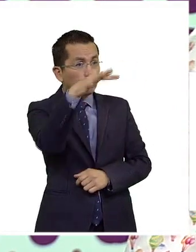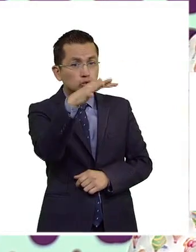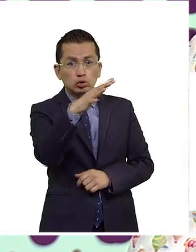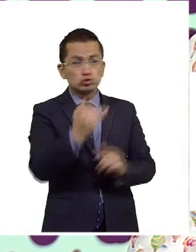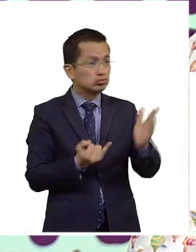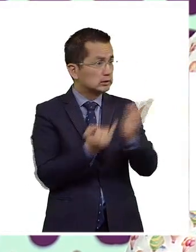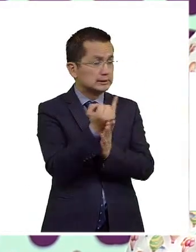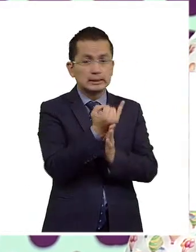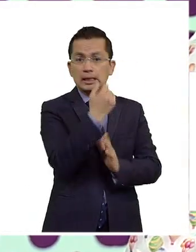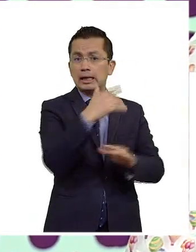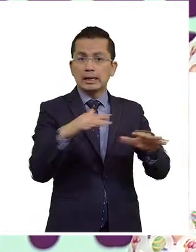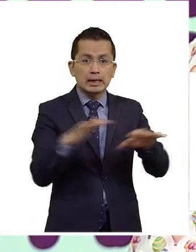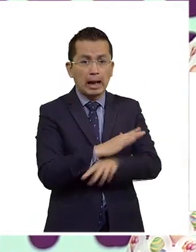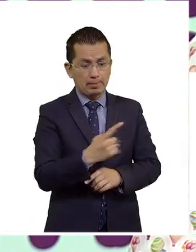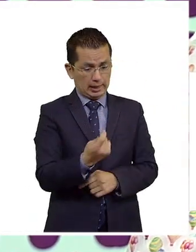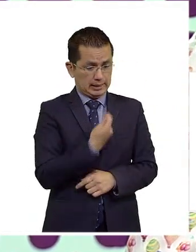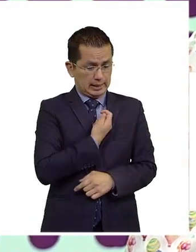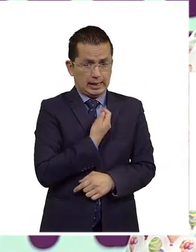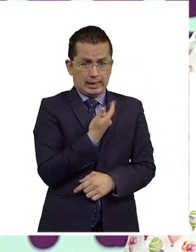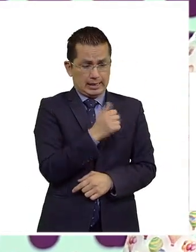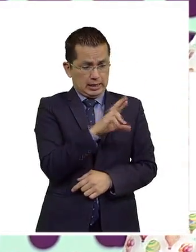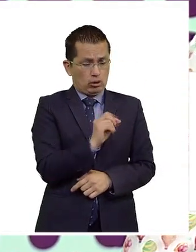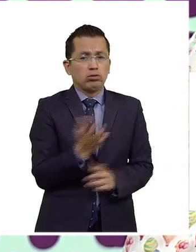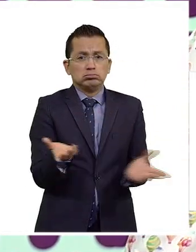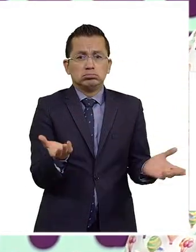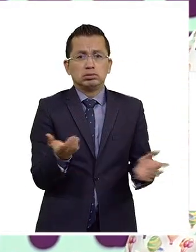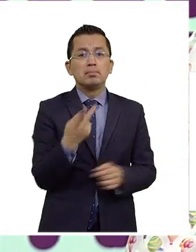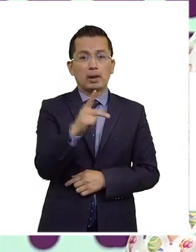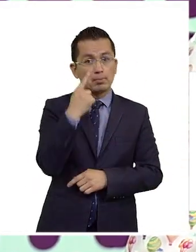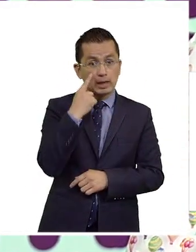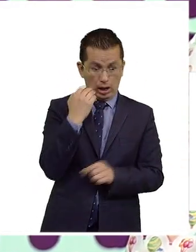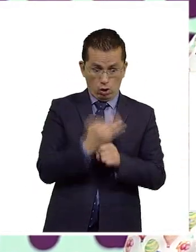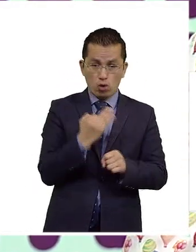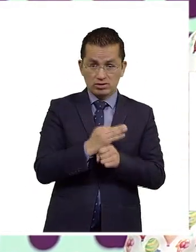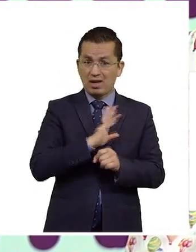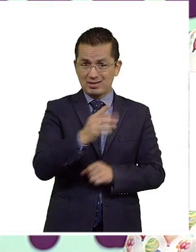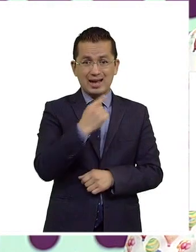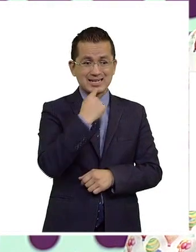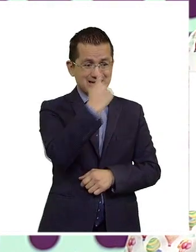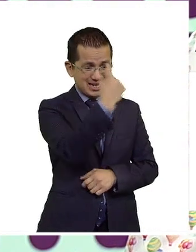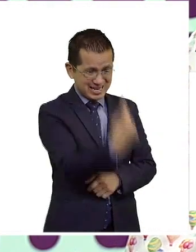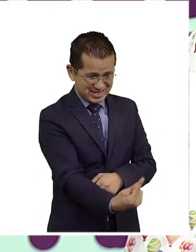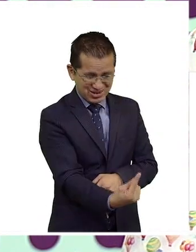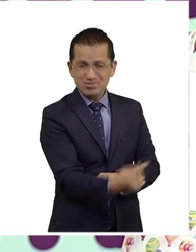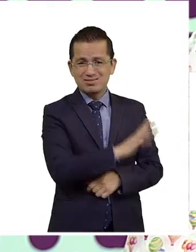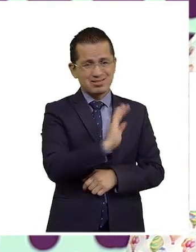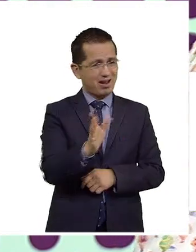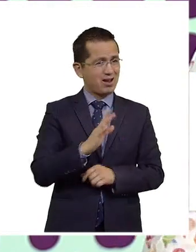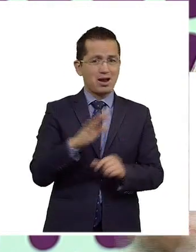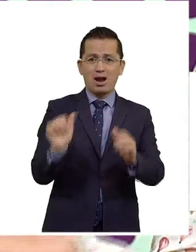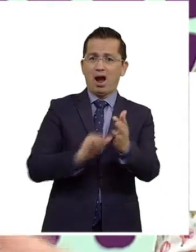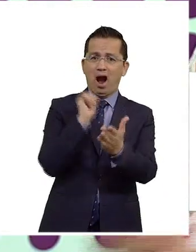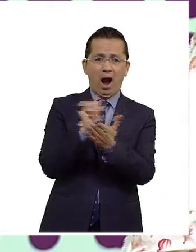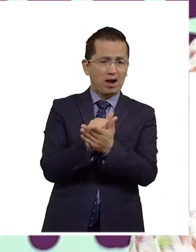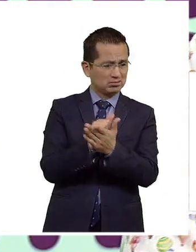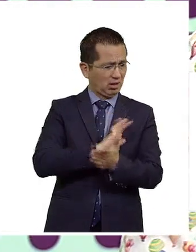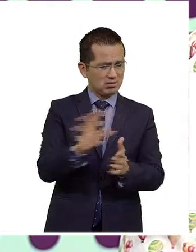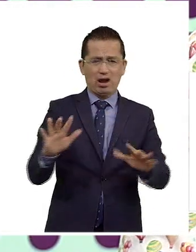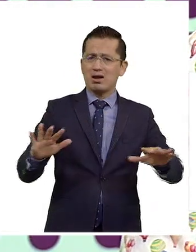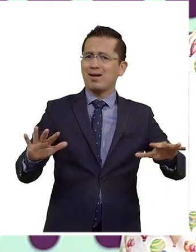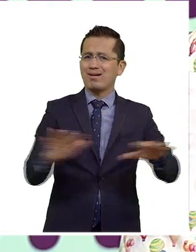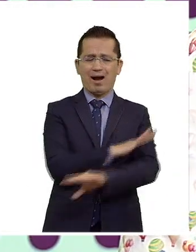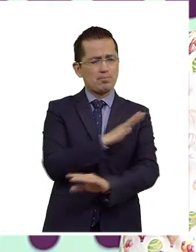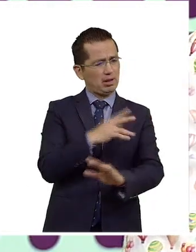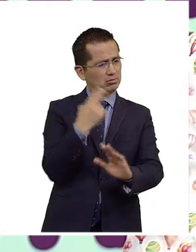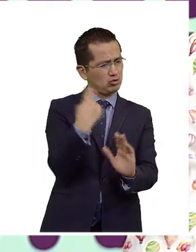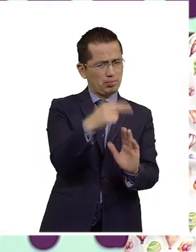hay casos de personas menores que han logrado acceder al cambio de identidad en su acta de nacimiento a través de las 2 rutas de las que ya hemos